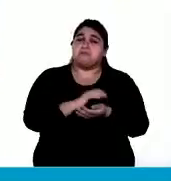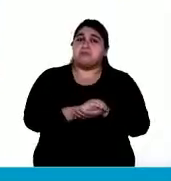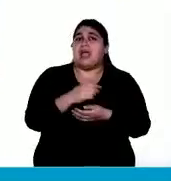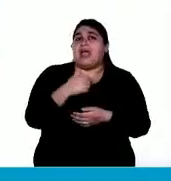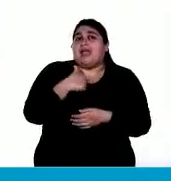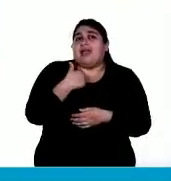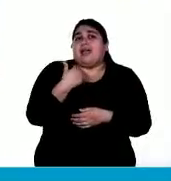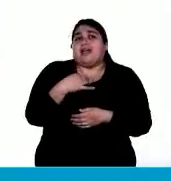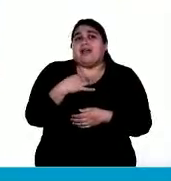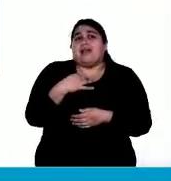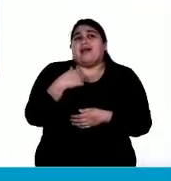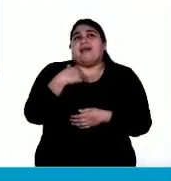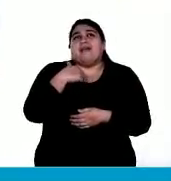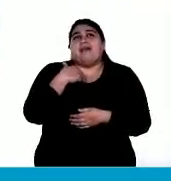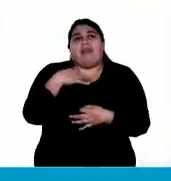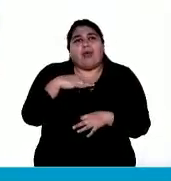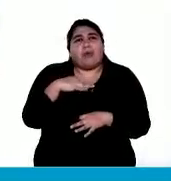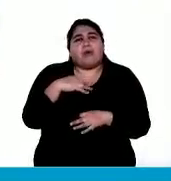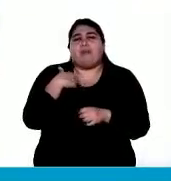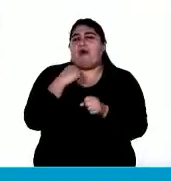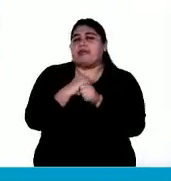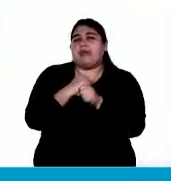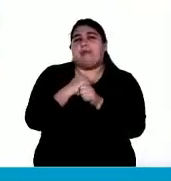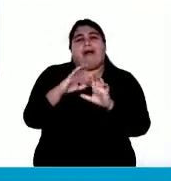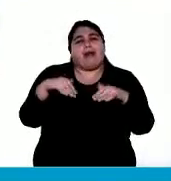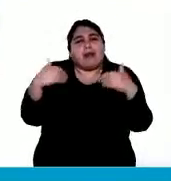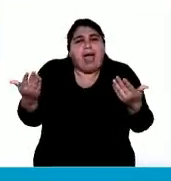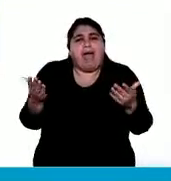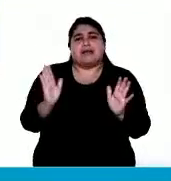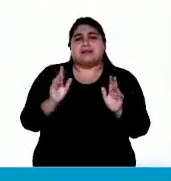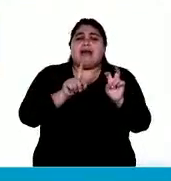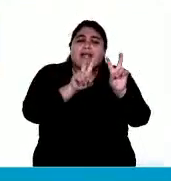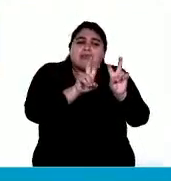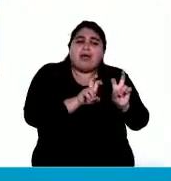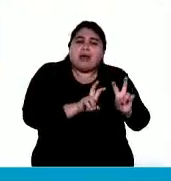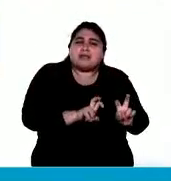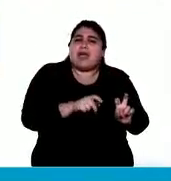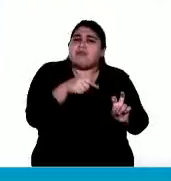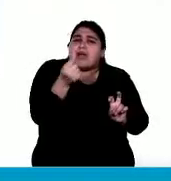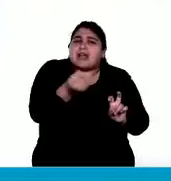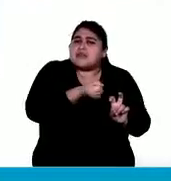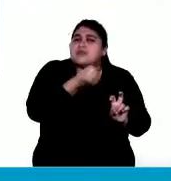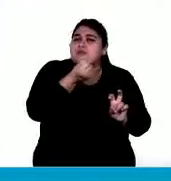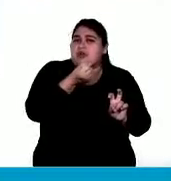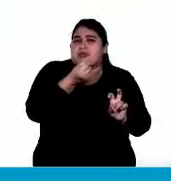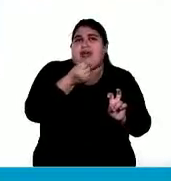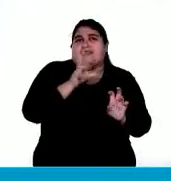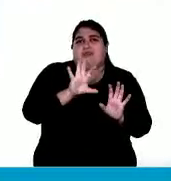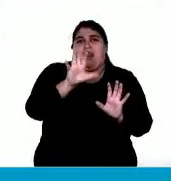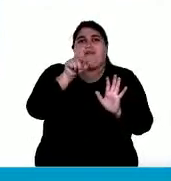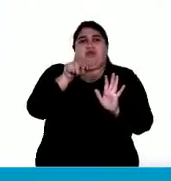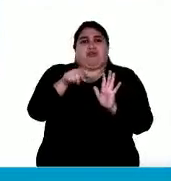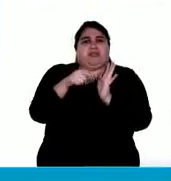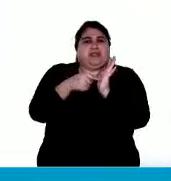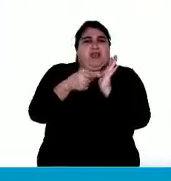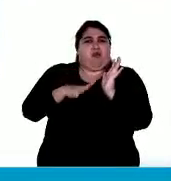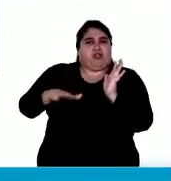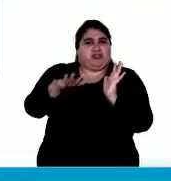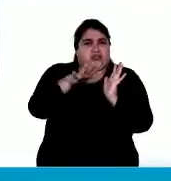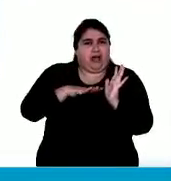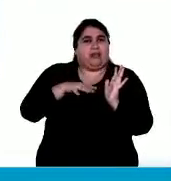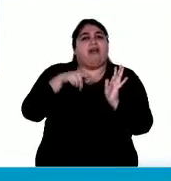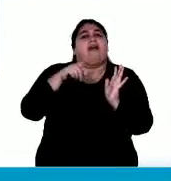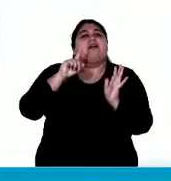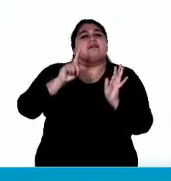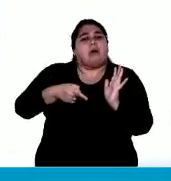tendríamos que trabajar muchísimo más estos temas que son tan importantes para la provincia de Buenos Aires y para el futuro que